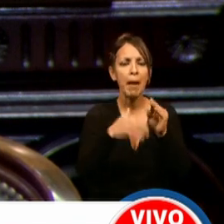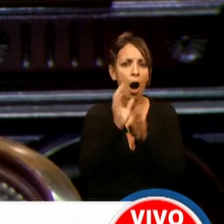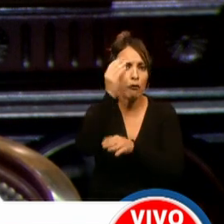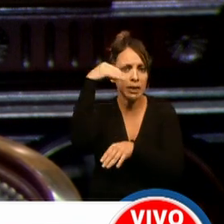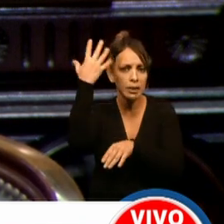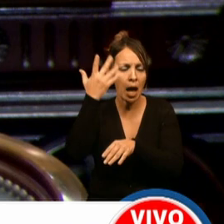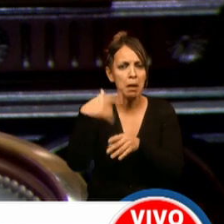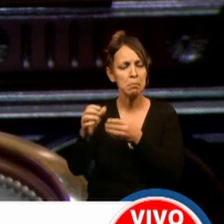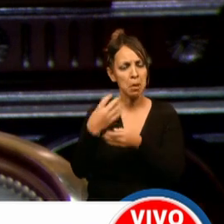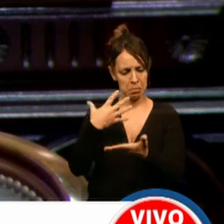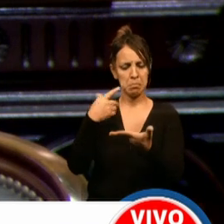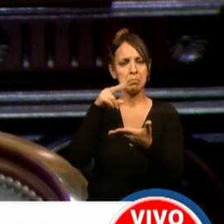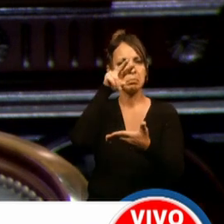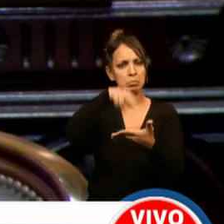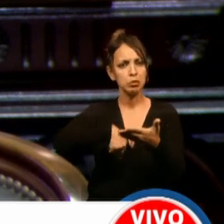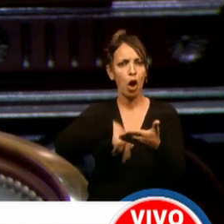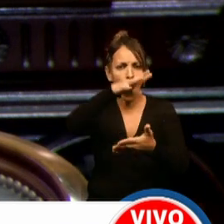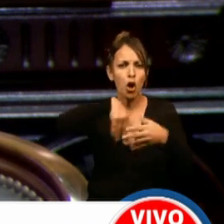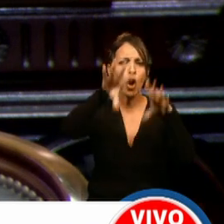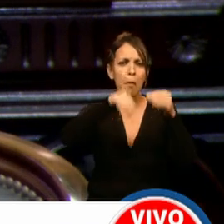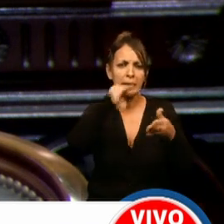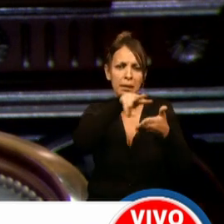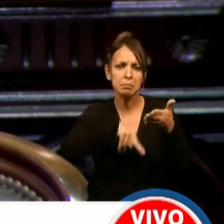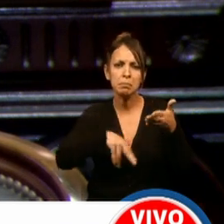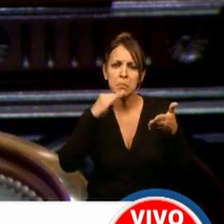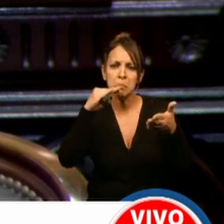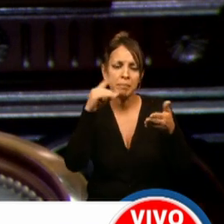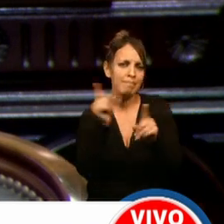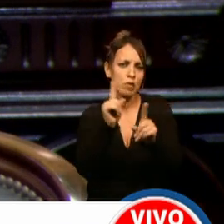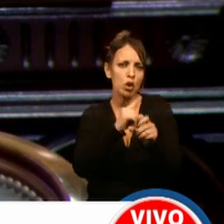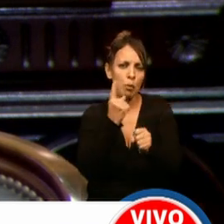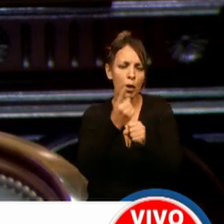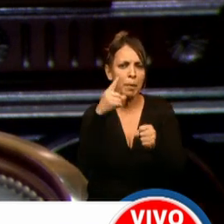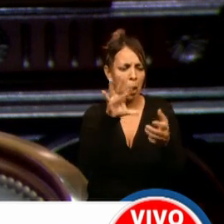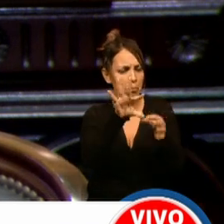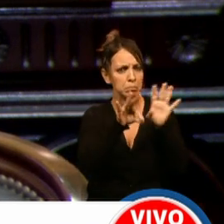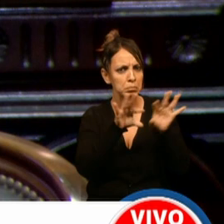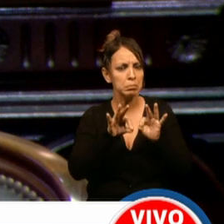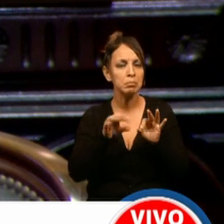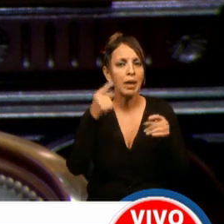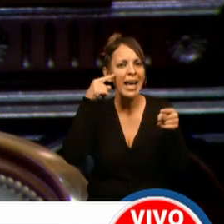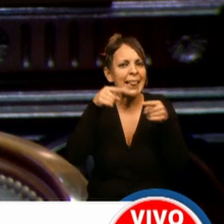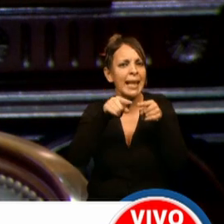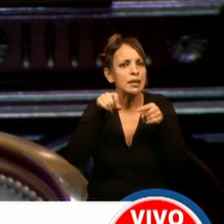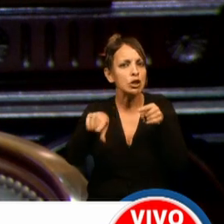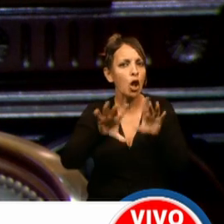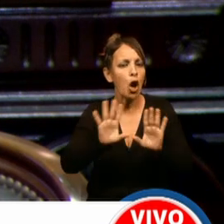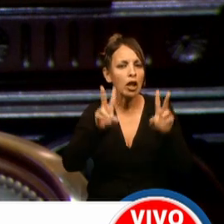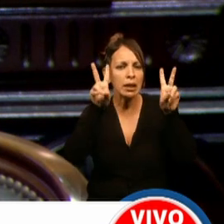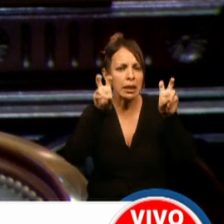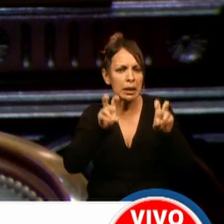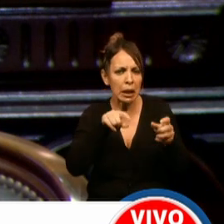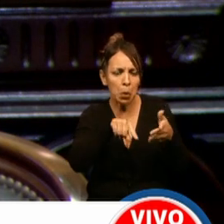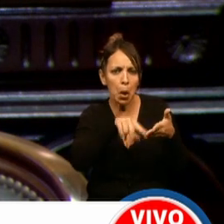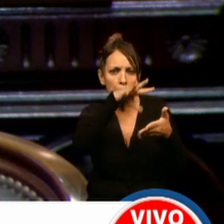donde es justamente no la voy a leer todas pero me parece importante leer la intención de estos titulares